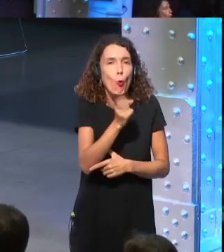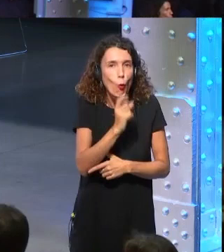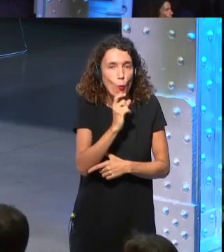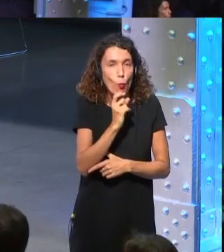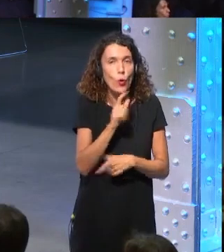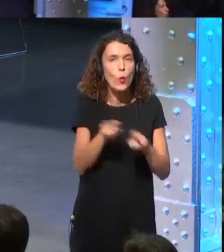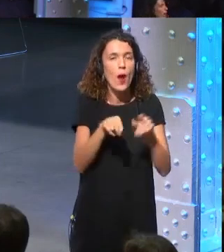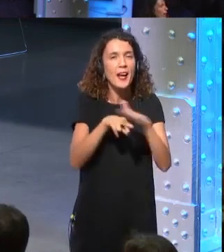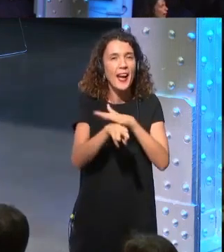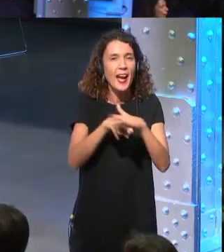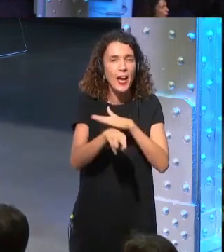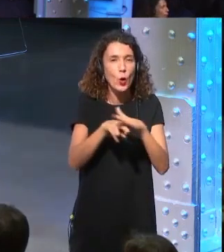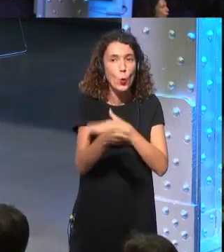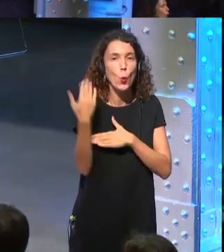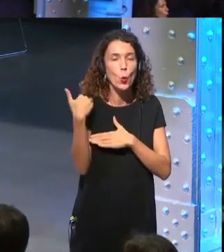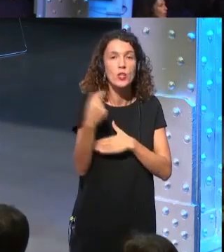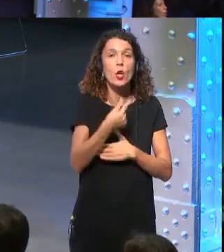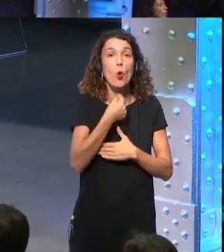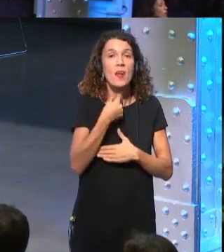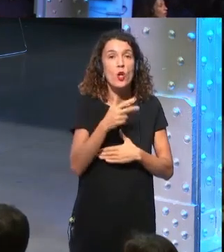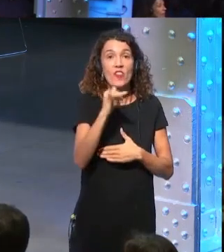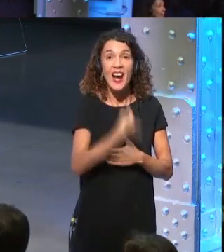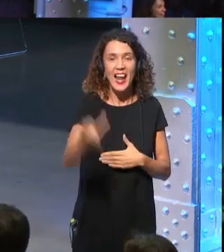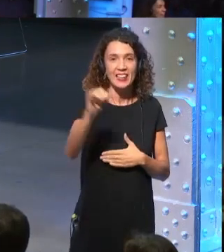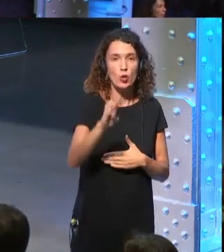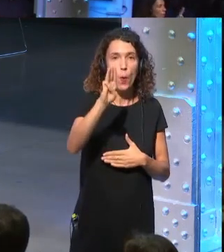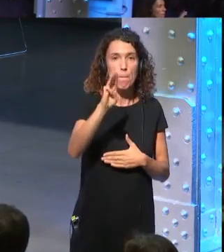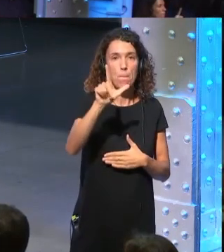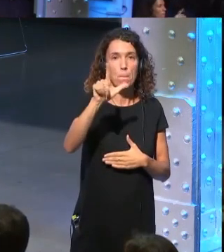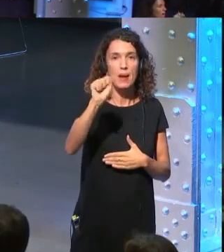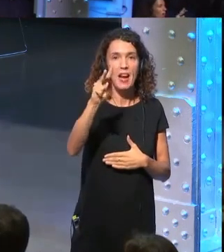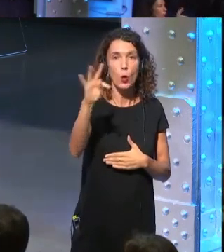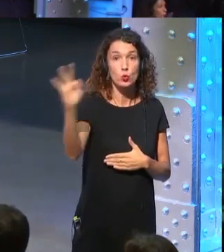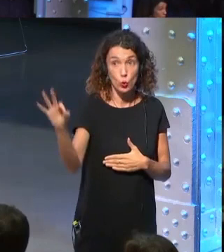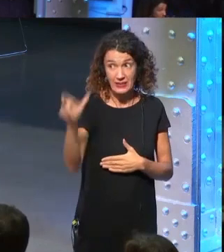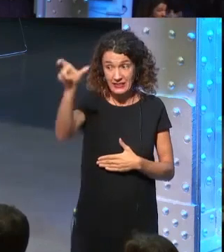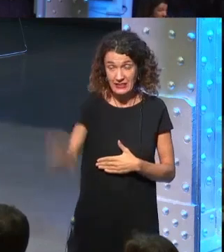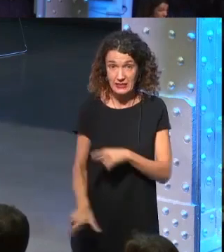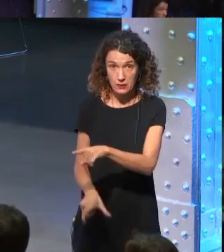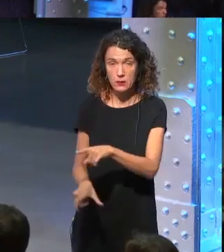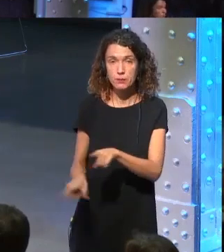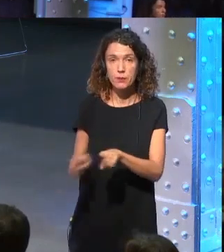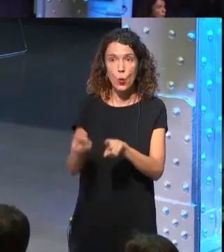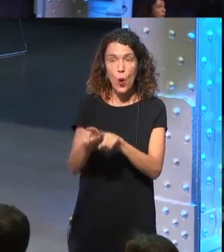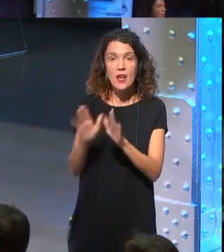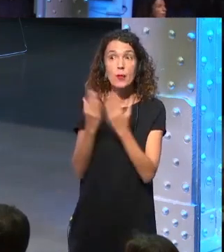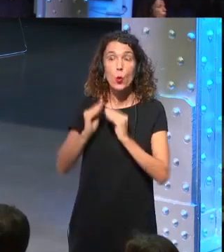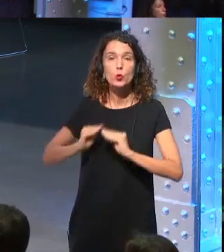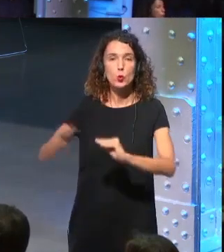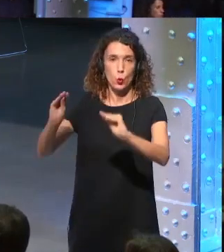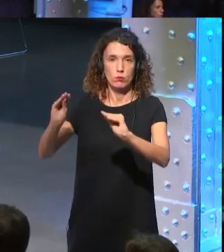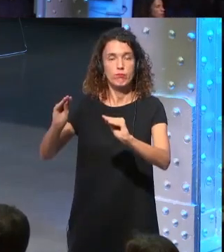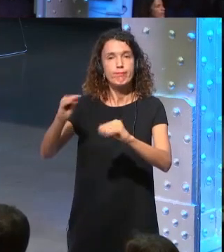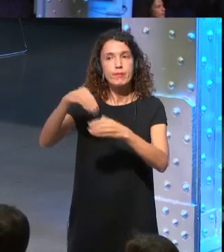genial recurso del comediógrafo latino Plauto, quien en su Aulularia,